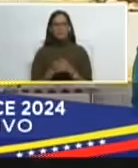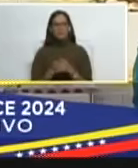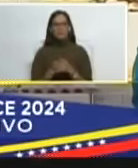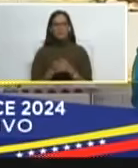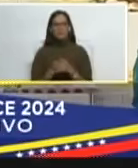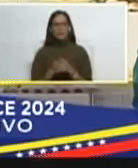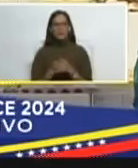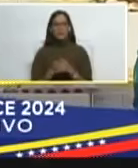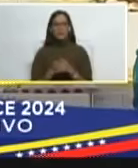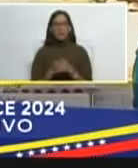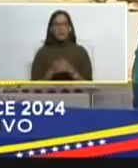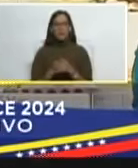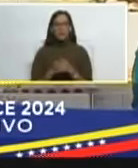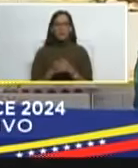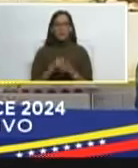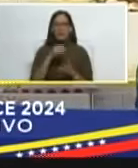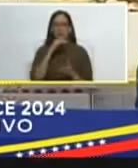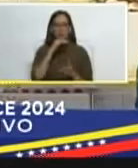Le da rabia a